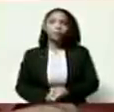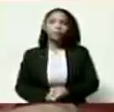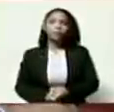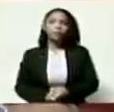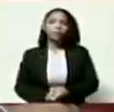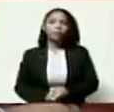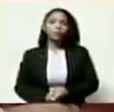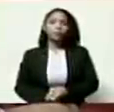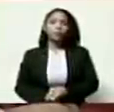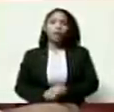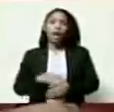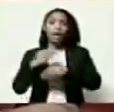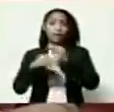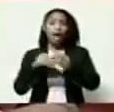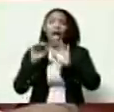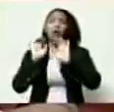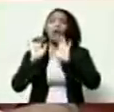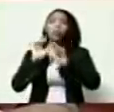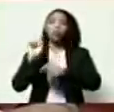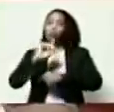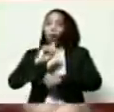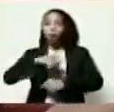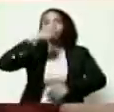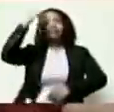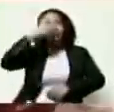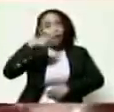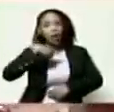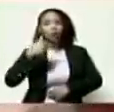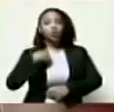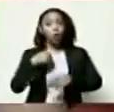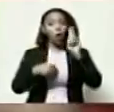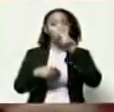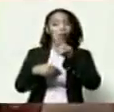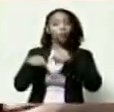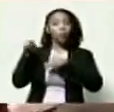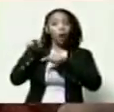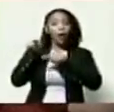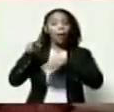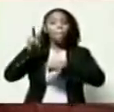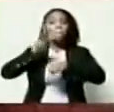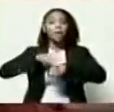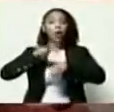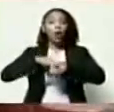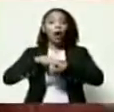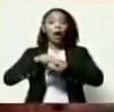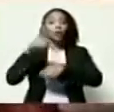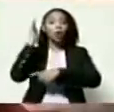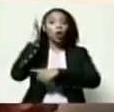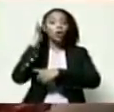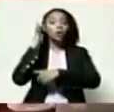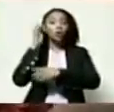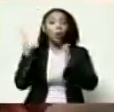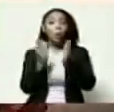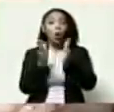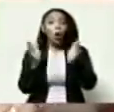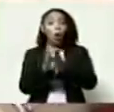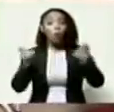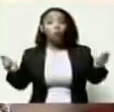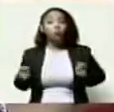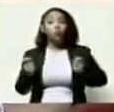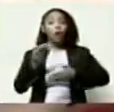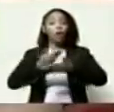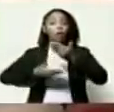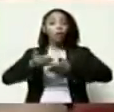Era jugando, no era en serio. Yo vi por ahí que ya desde Paraguay el Congreso insta al gobierno que retome las